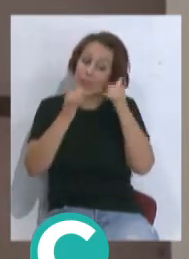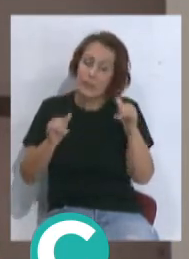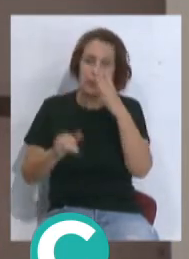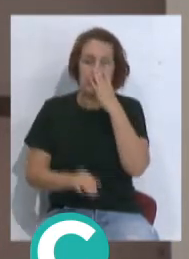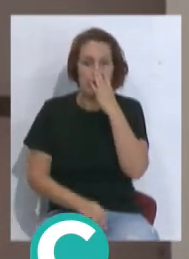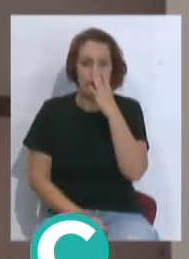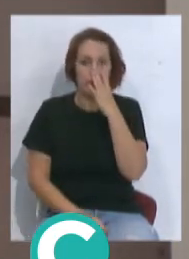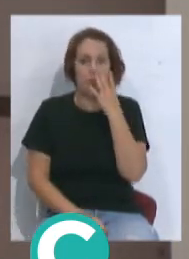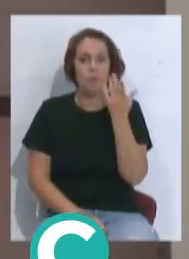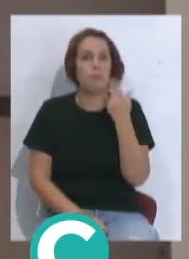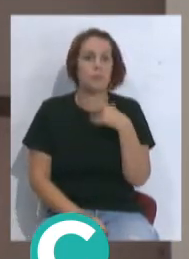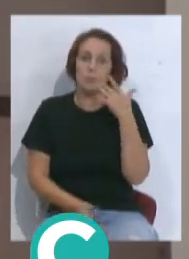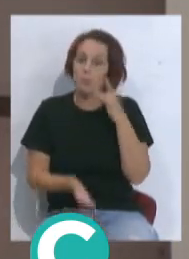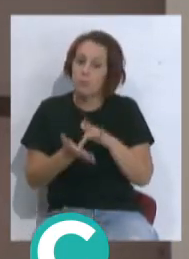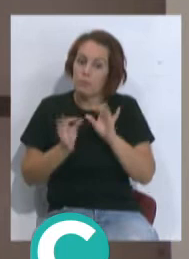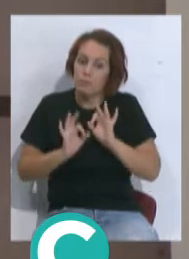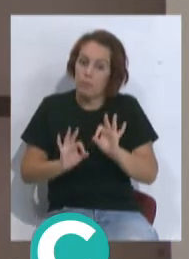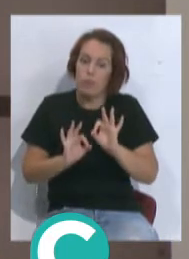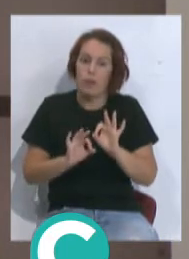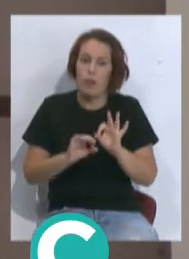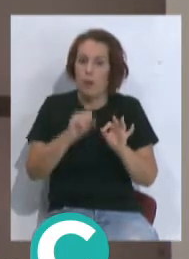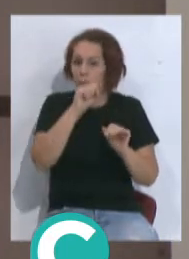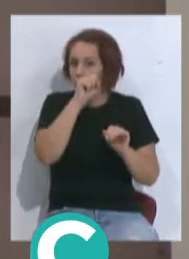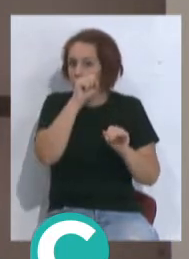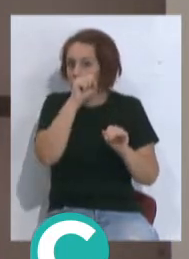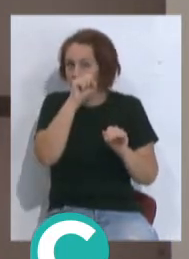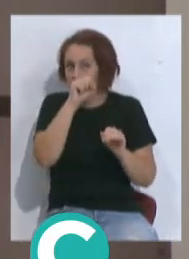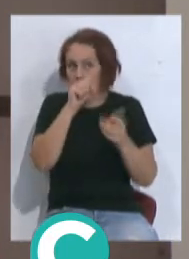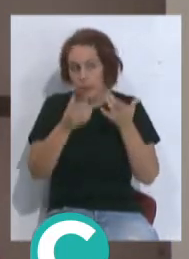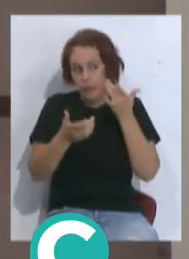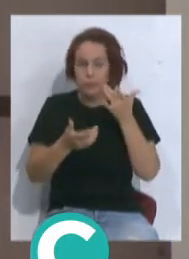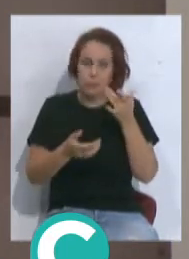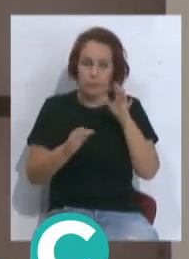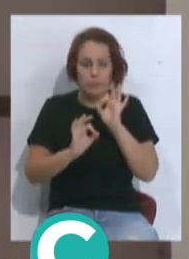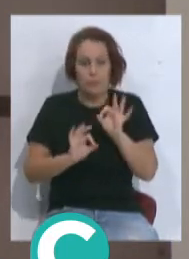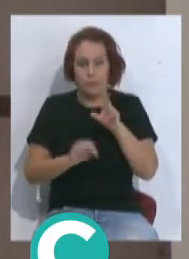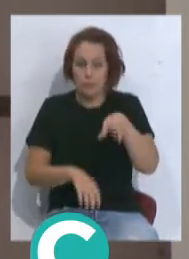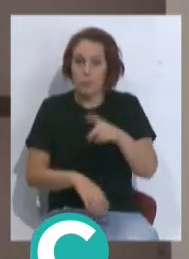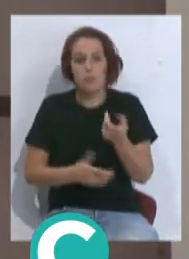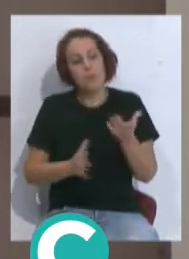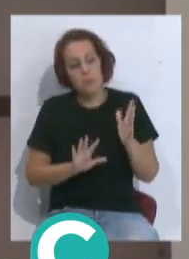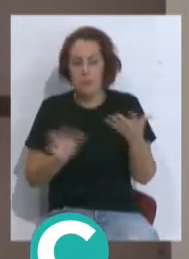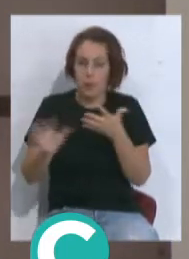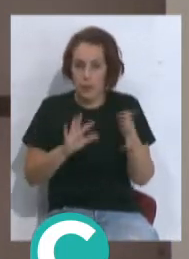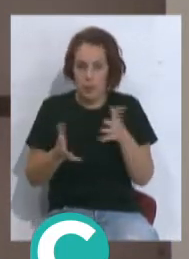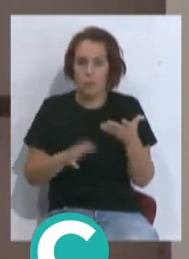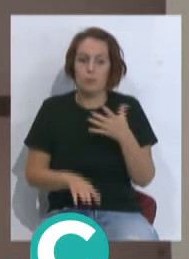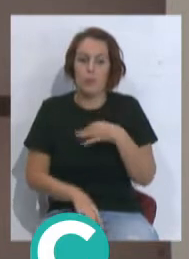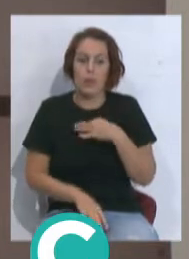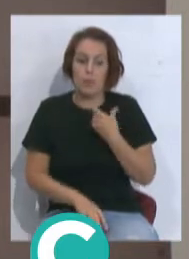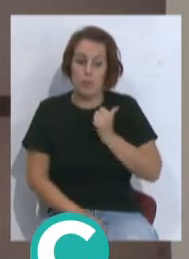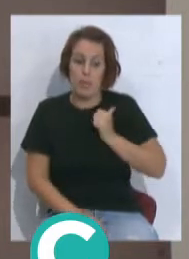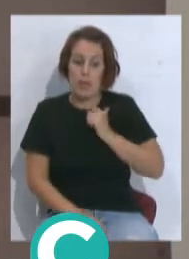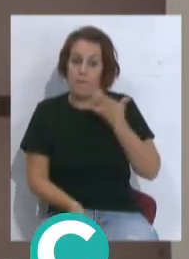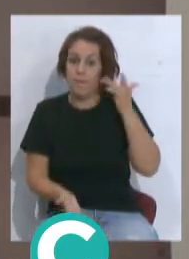tiene una fecha concreta y, bueno, no es concreta, pero sí. Es más o menos, ya se podía aprovechar para poner la fecha fija